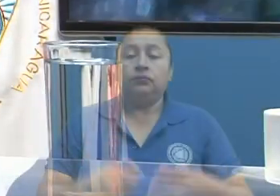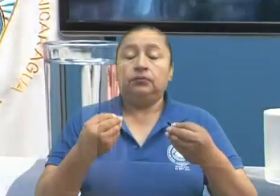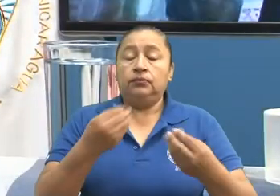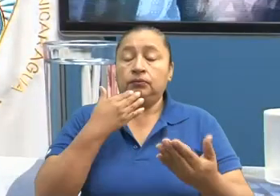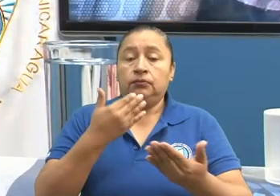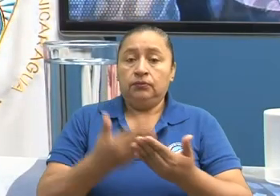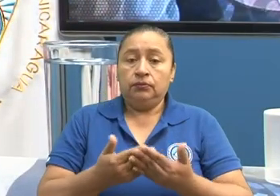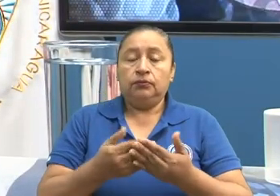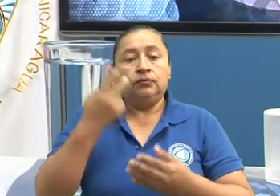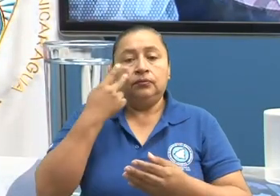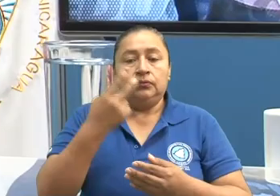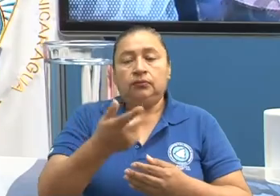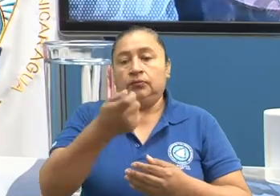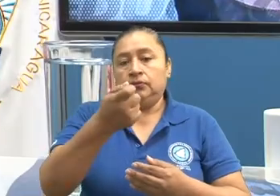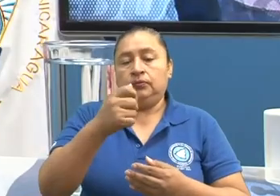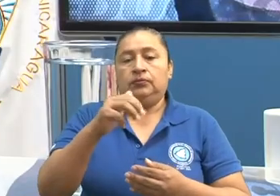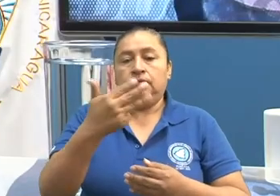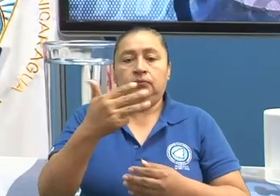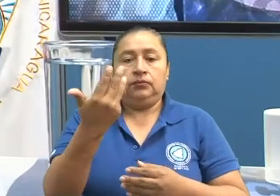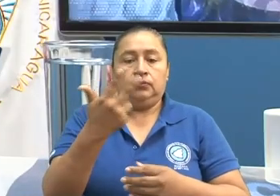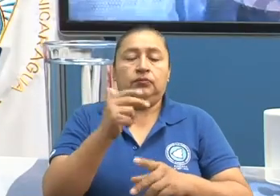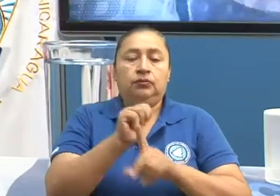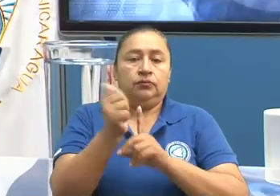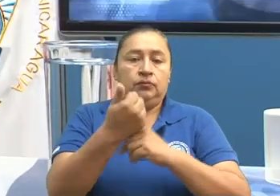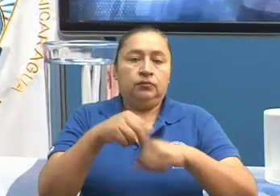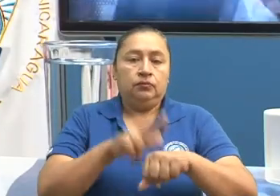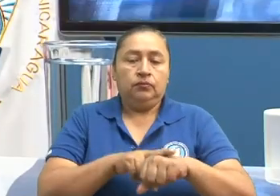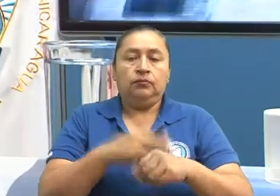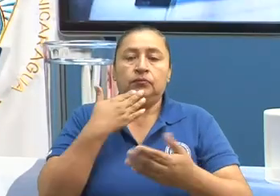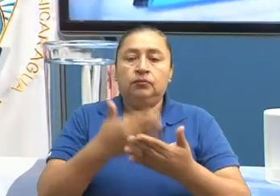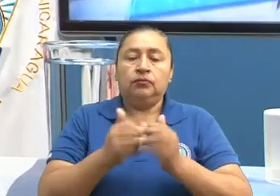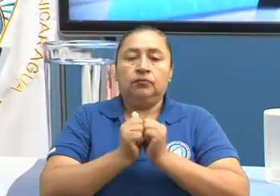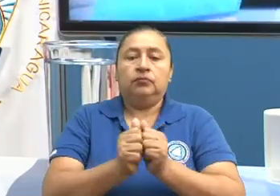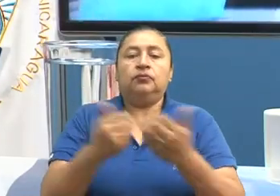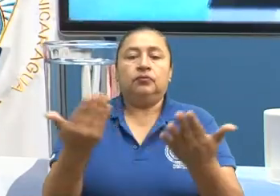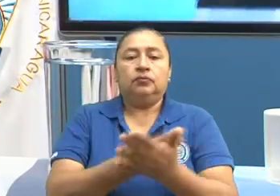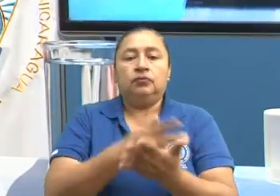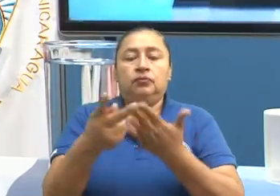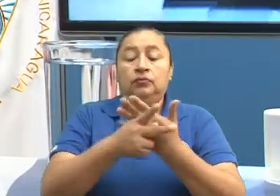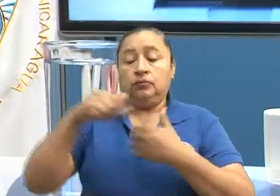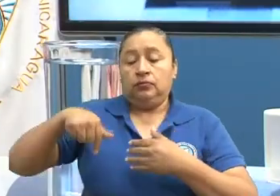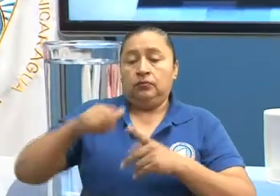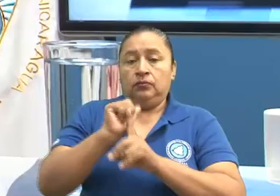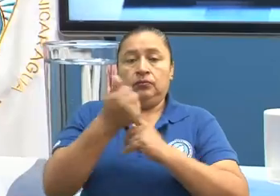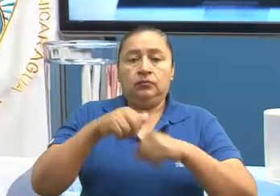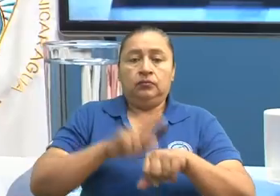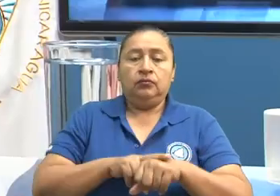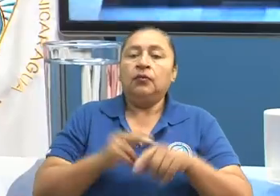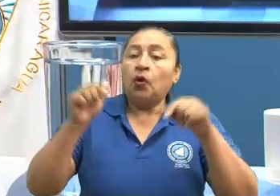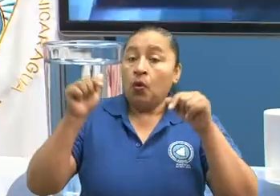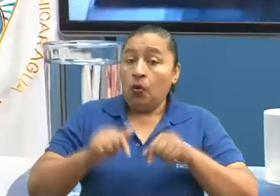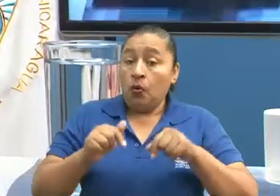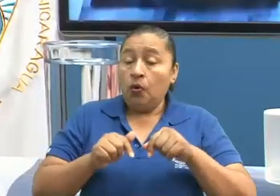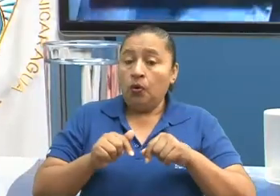Muchísimas gracias por estar en sintonía de Canal Parlamentario. Muchísimas gracias por acompañarnos en una nueva edición de su programa desde el Parlamento. En esta